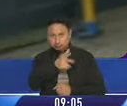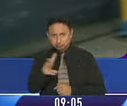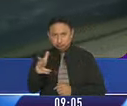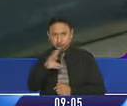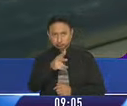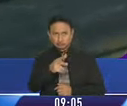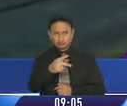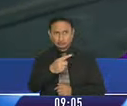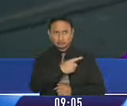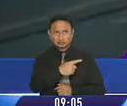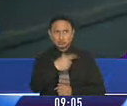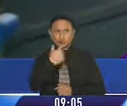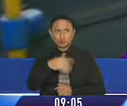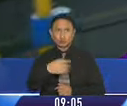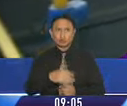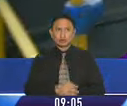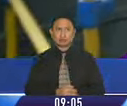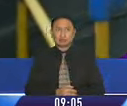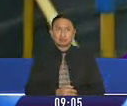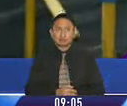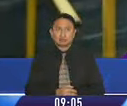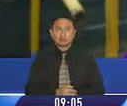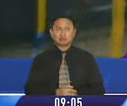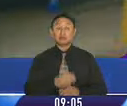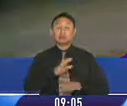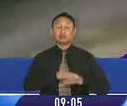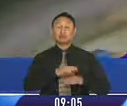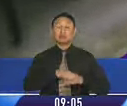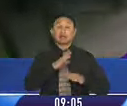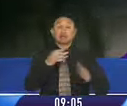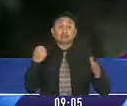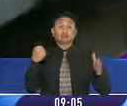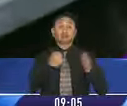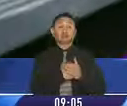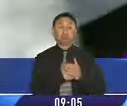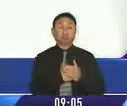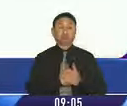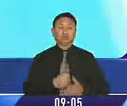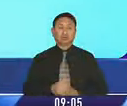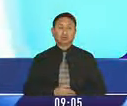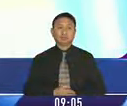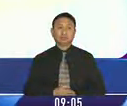ha quedado esta unidad luego de que colisionara.